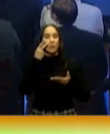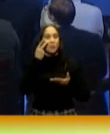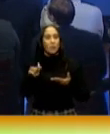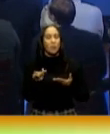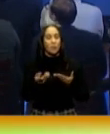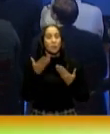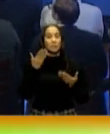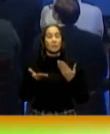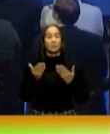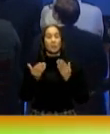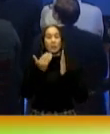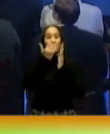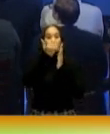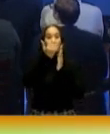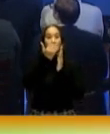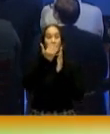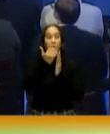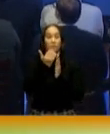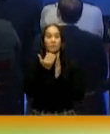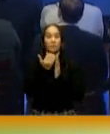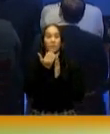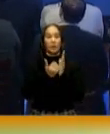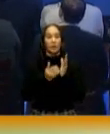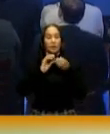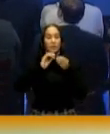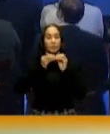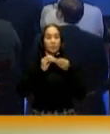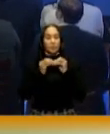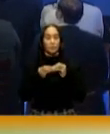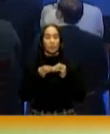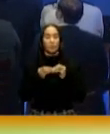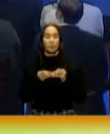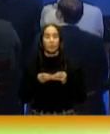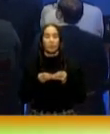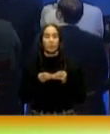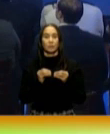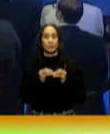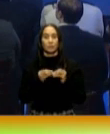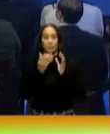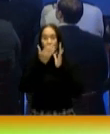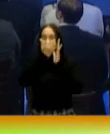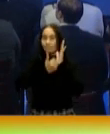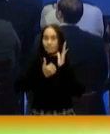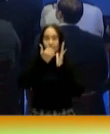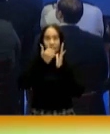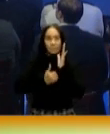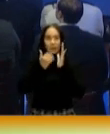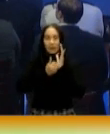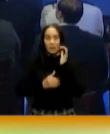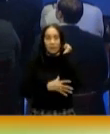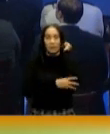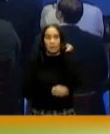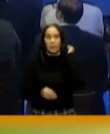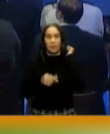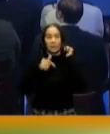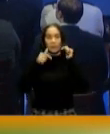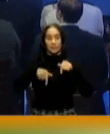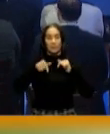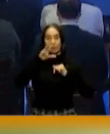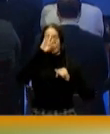una economía rebosteio reserva económica en